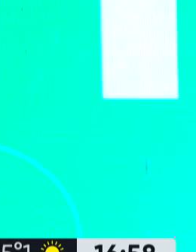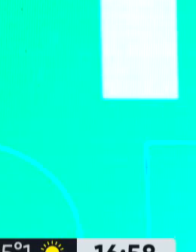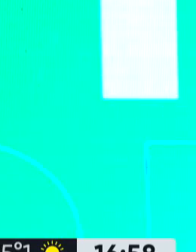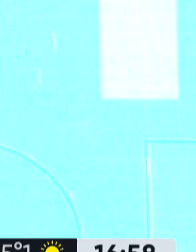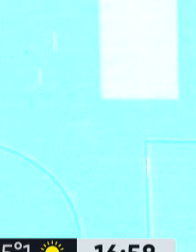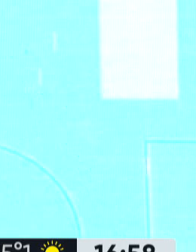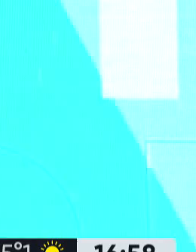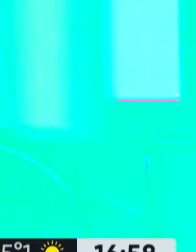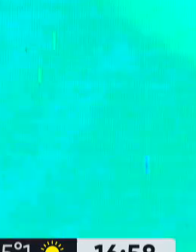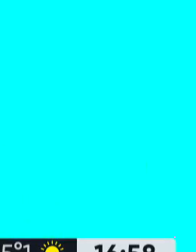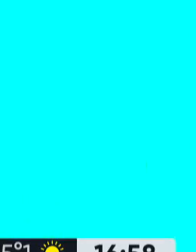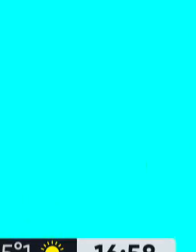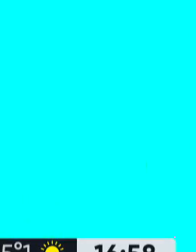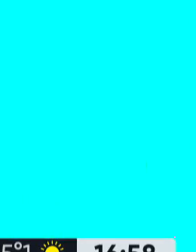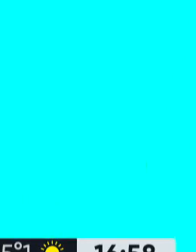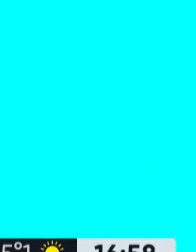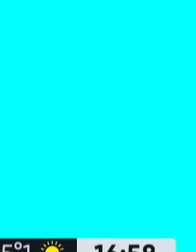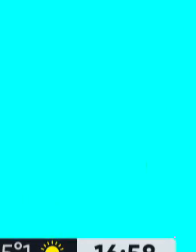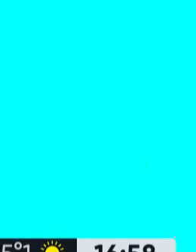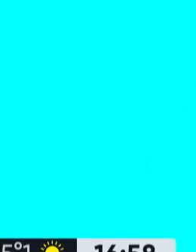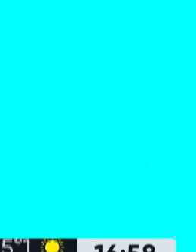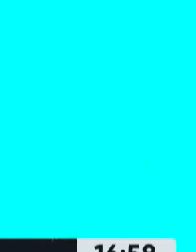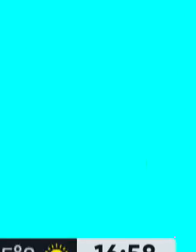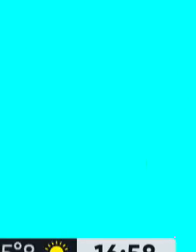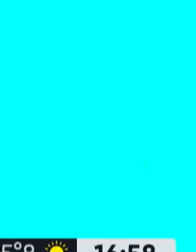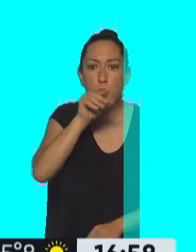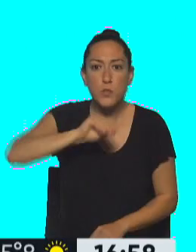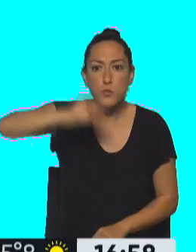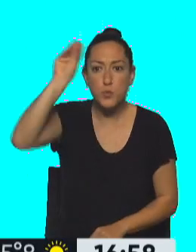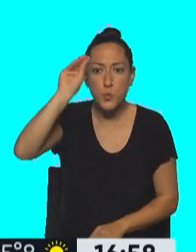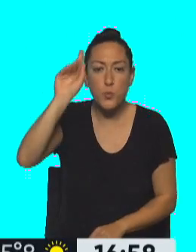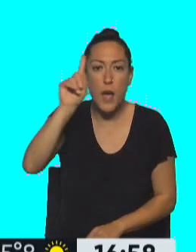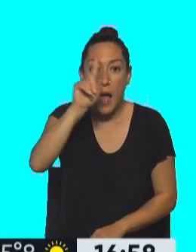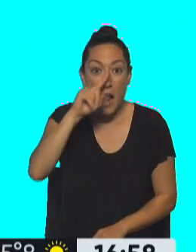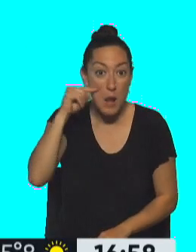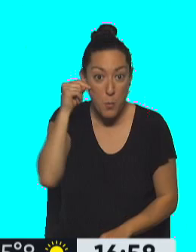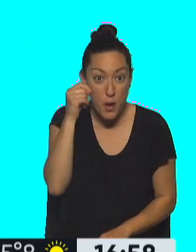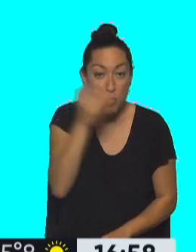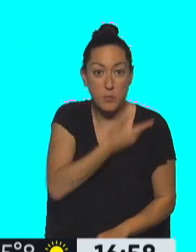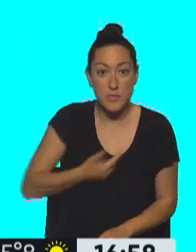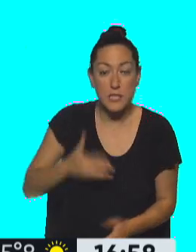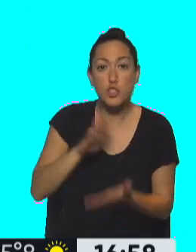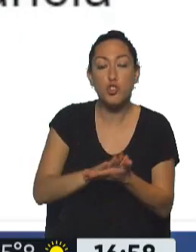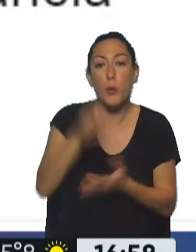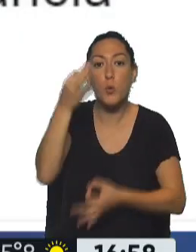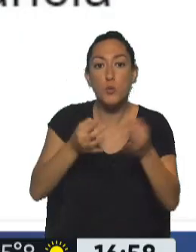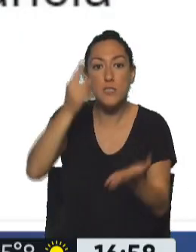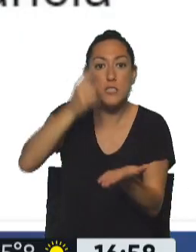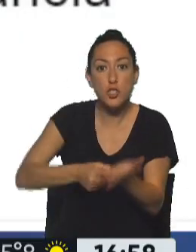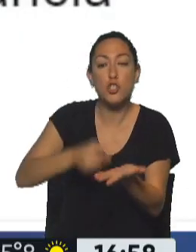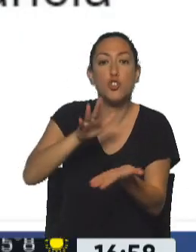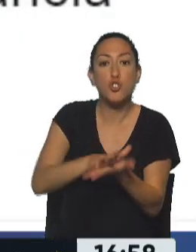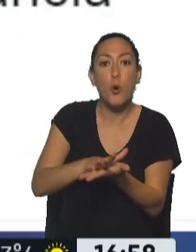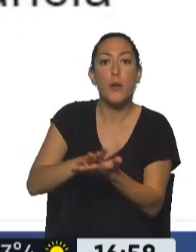Bienvenidos, información de último momento, tweets del presidente de la Nación, Alberto Fernández, sobre la decisión de la justicia de liberar a los